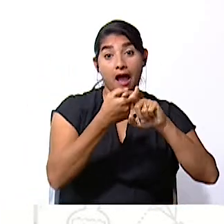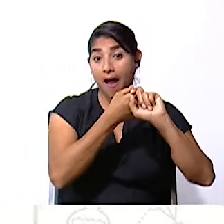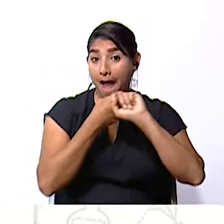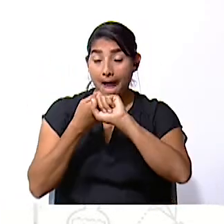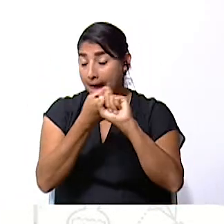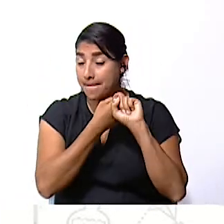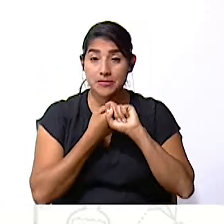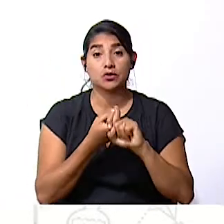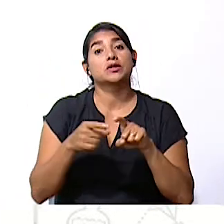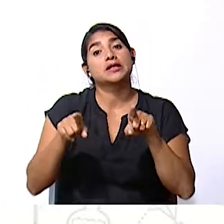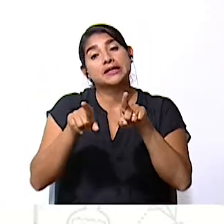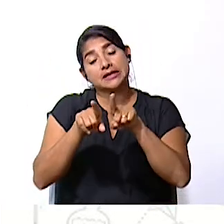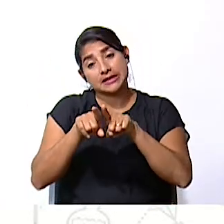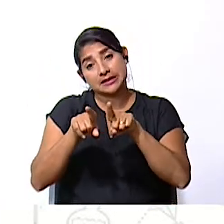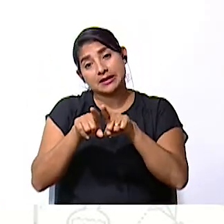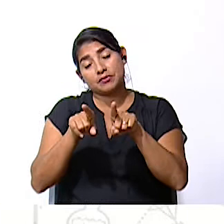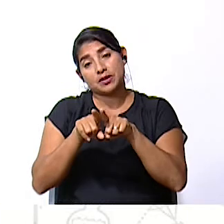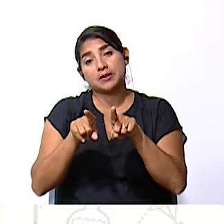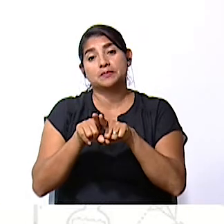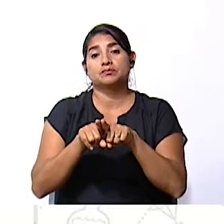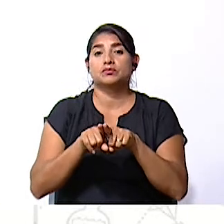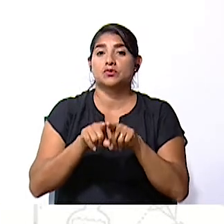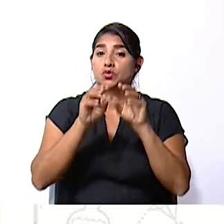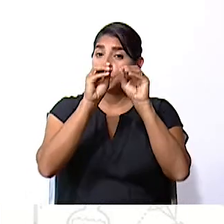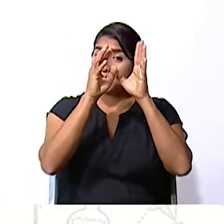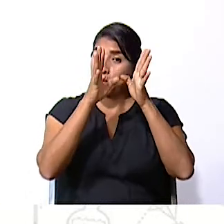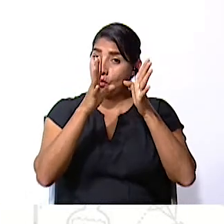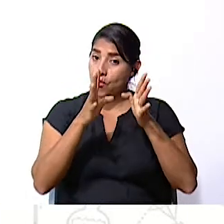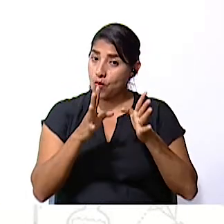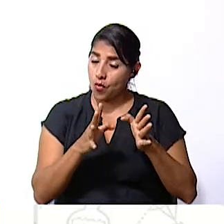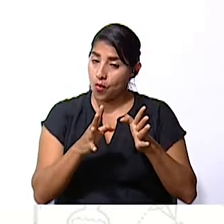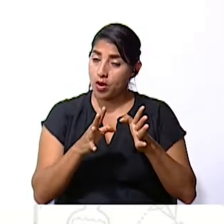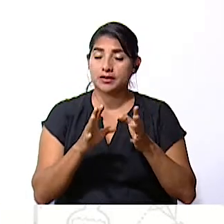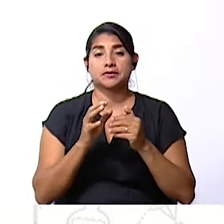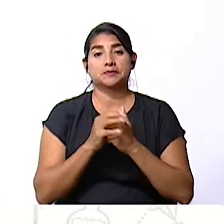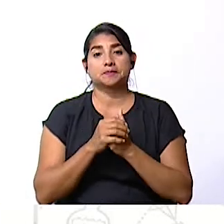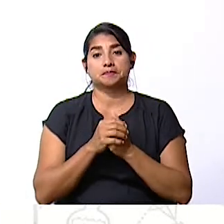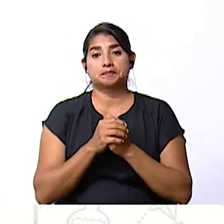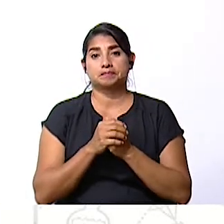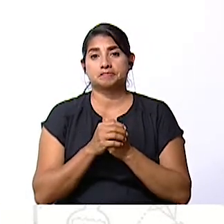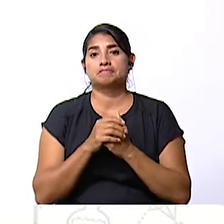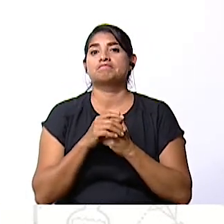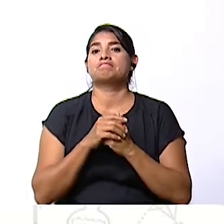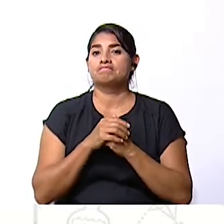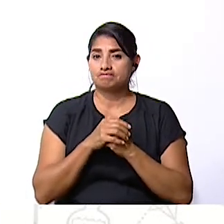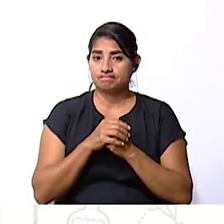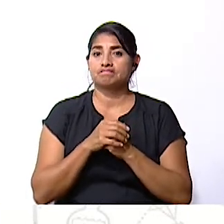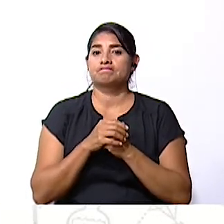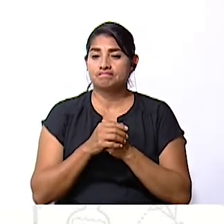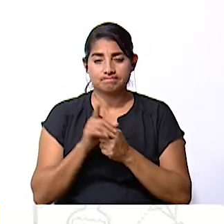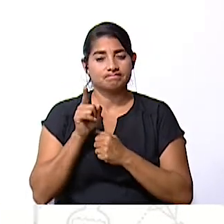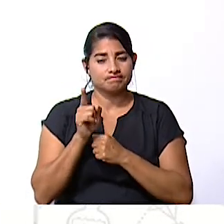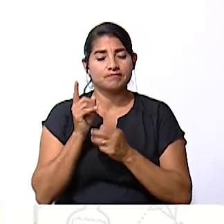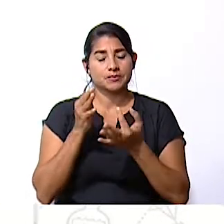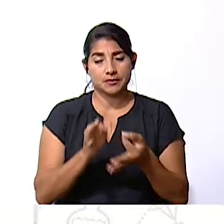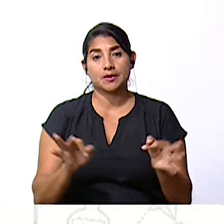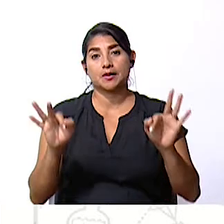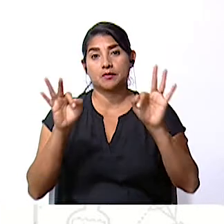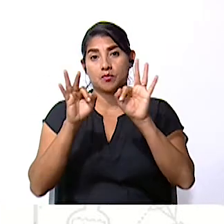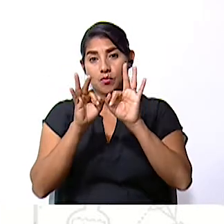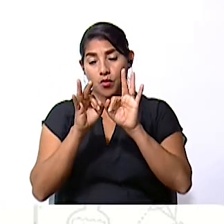amigos y sus maestros o profesores. Entonces, vean que sí es muy